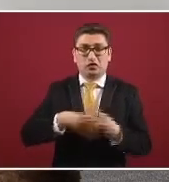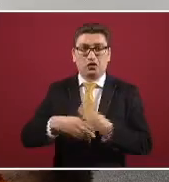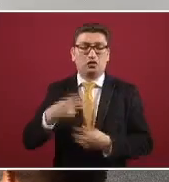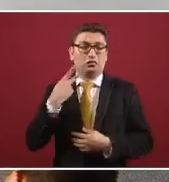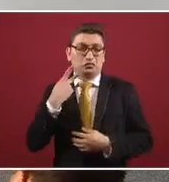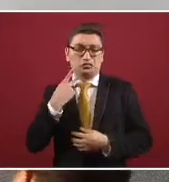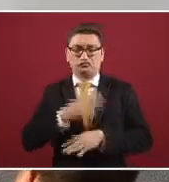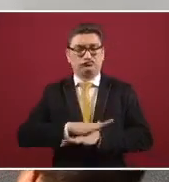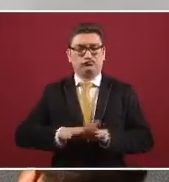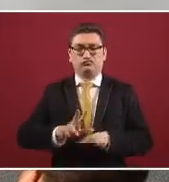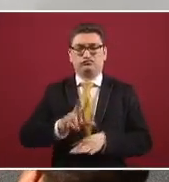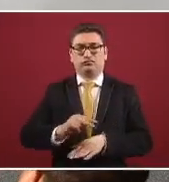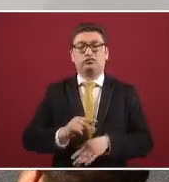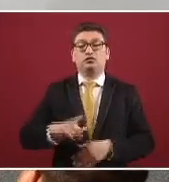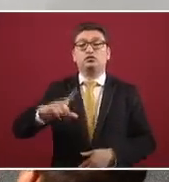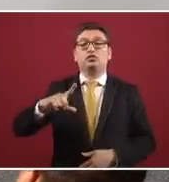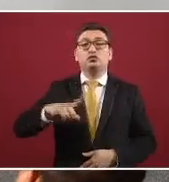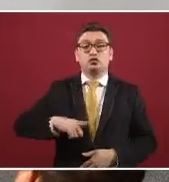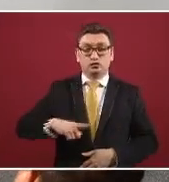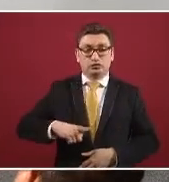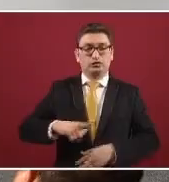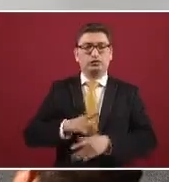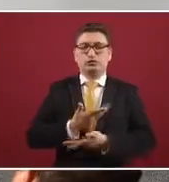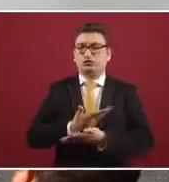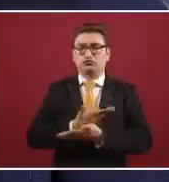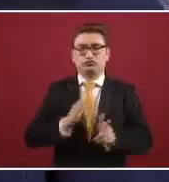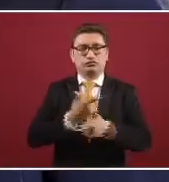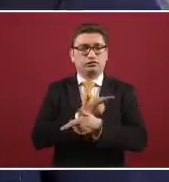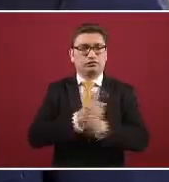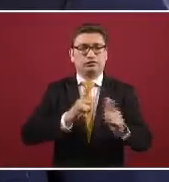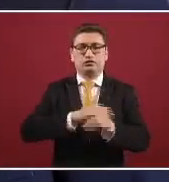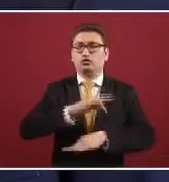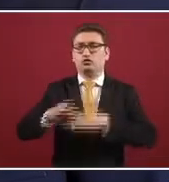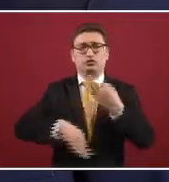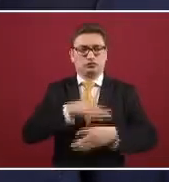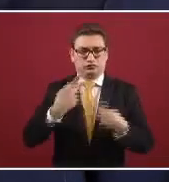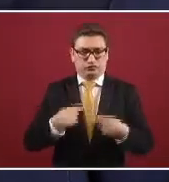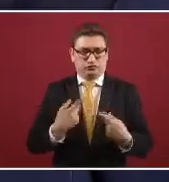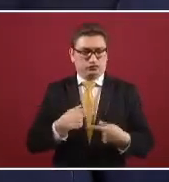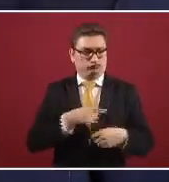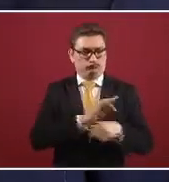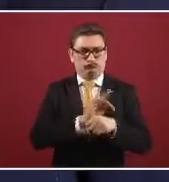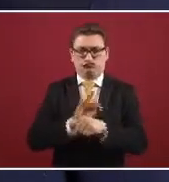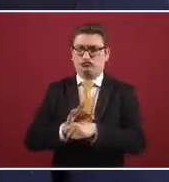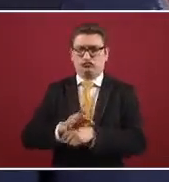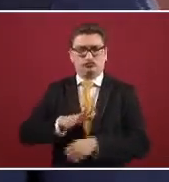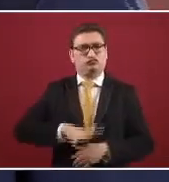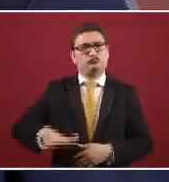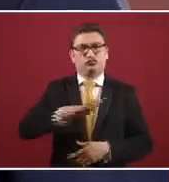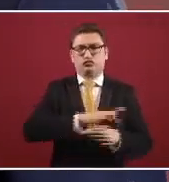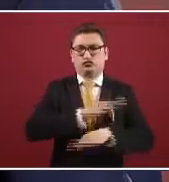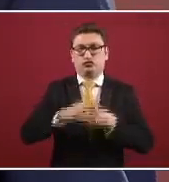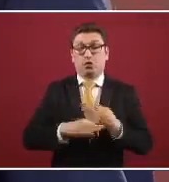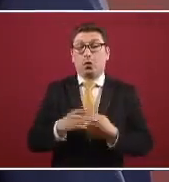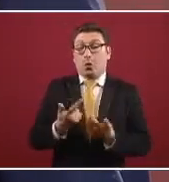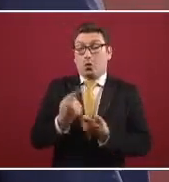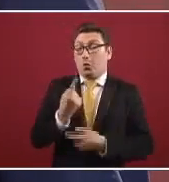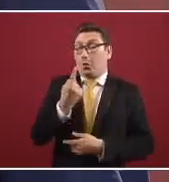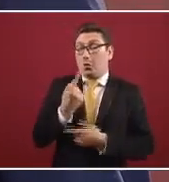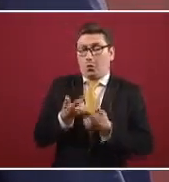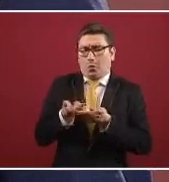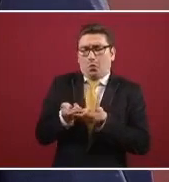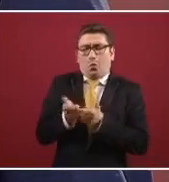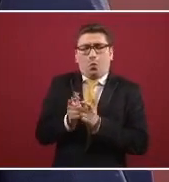El gobierno es de todos y para todos. No para un grupo, no para una